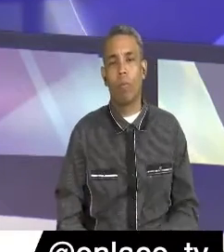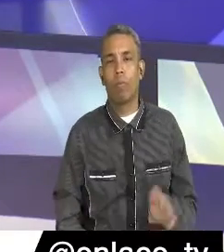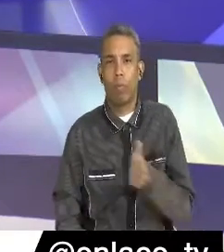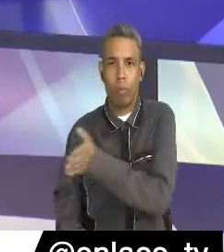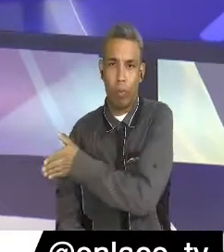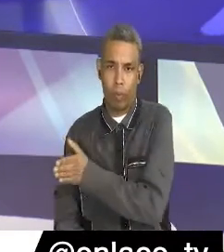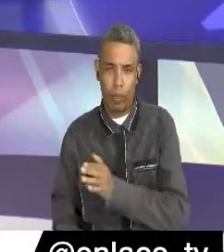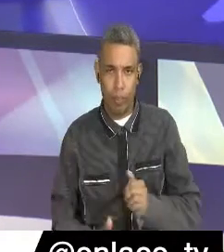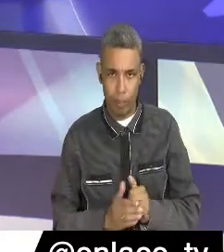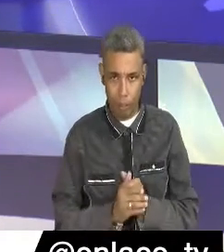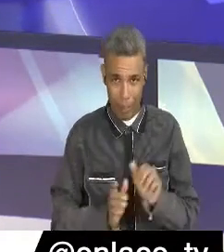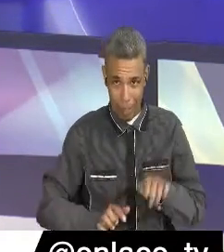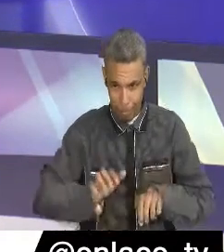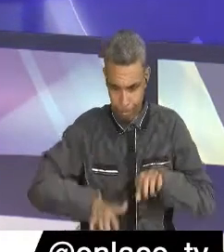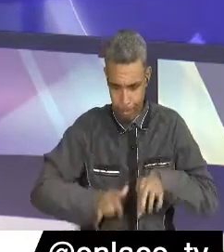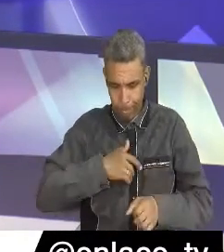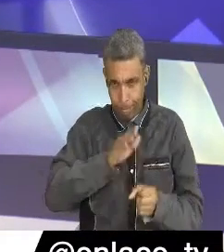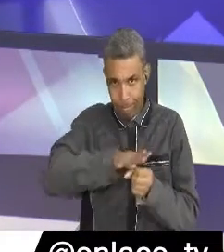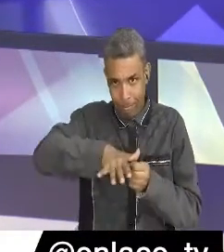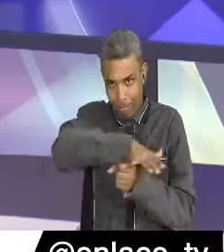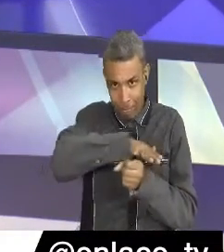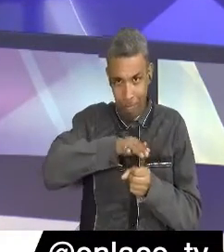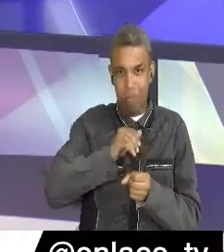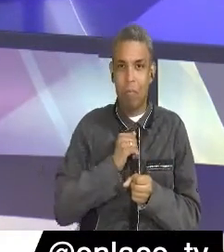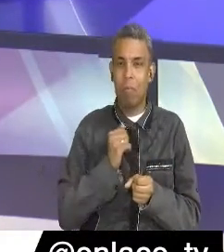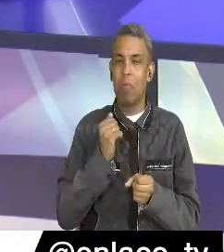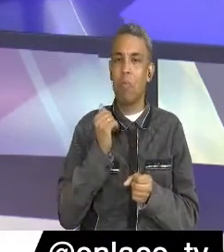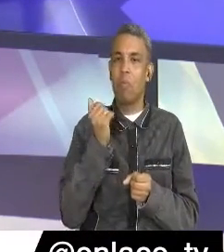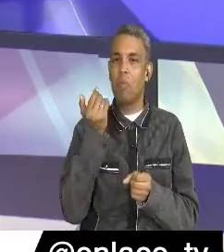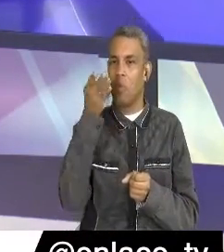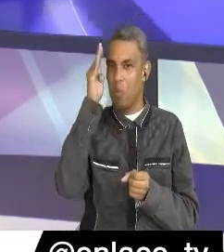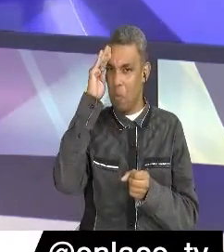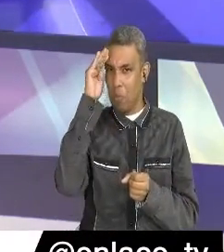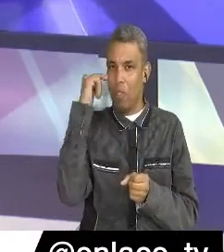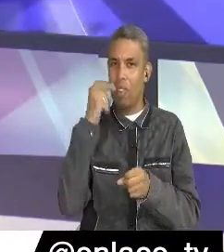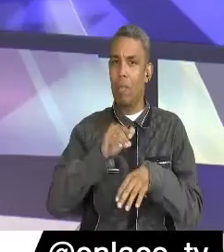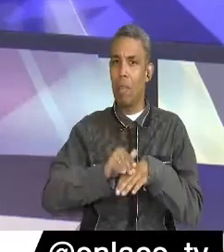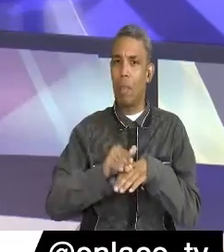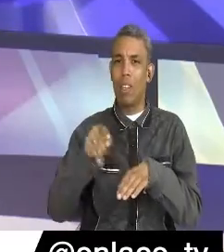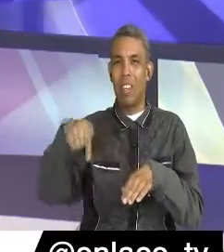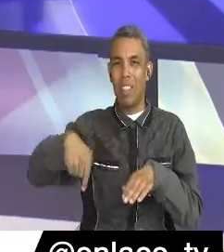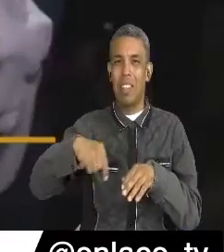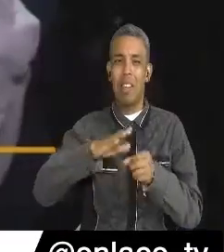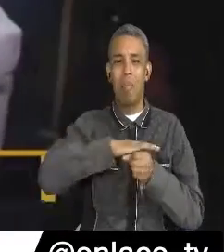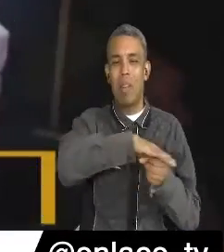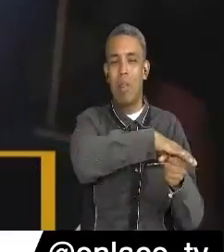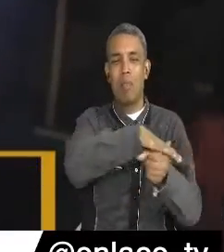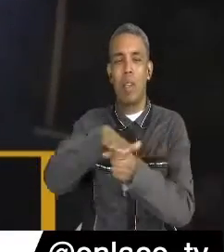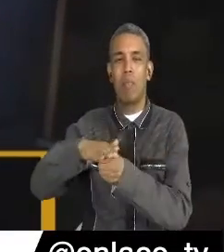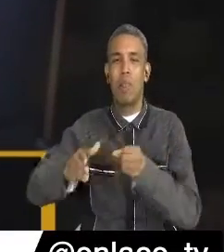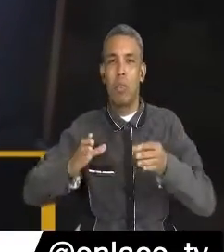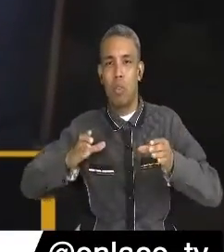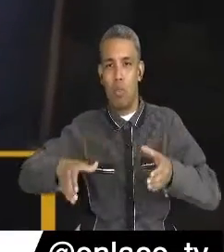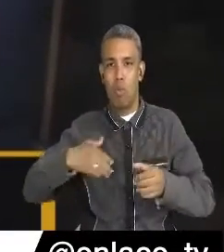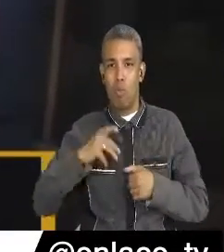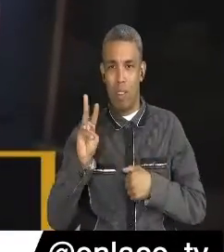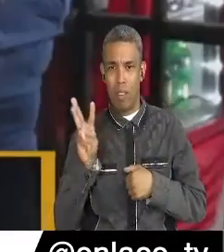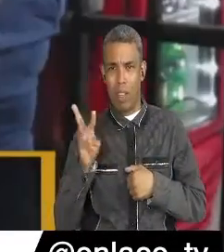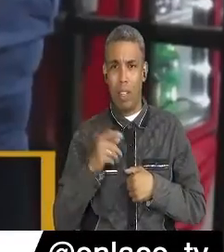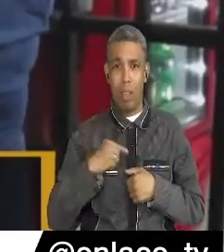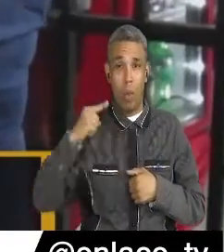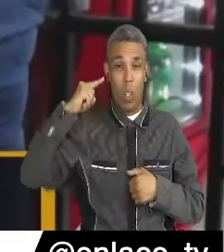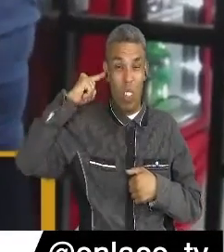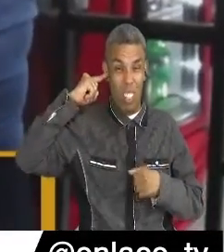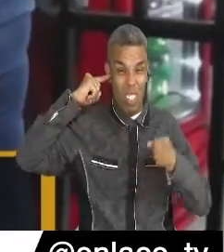Nacional lideraron operativos para el control del ruido en establecimientos públicos de la Comuna 3. La jornada se emprendió teniendo en cuenta